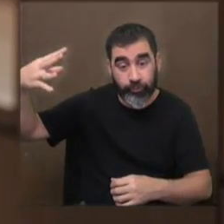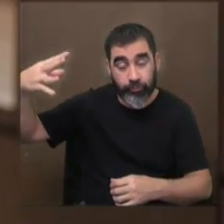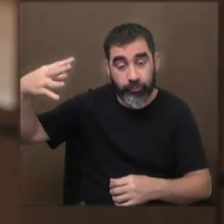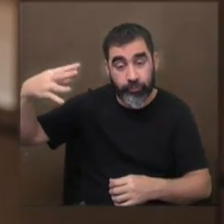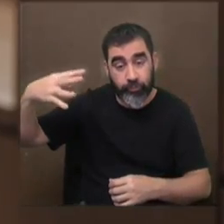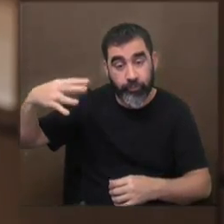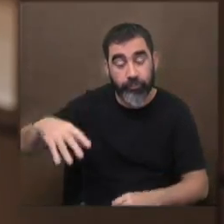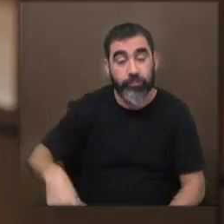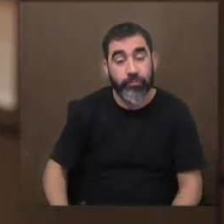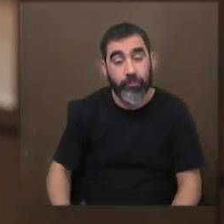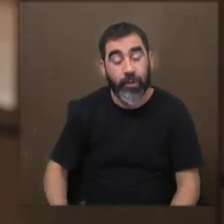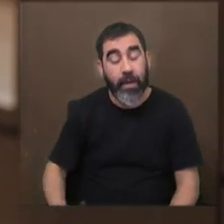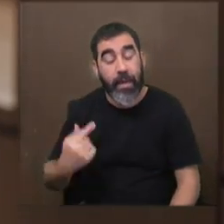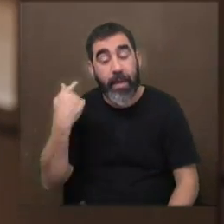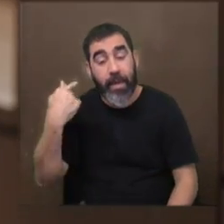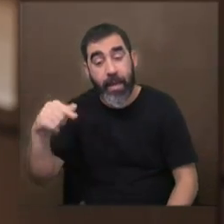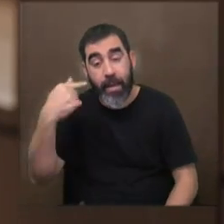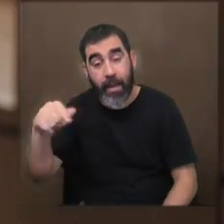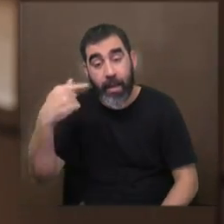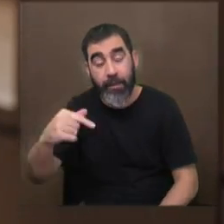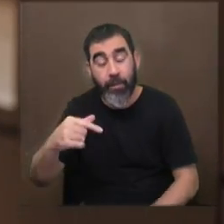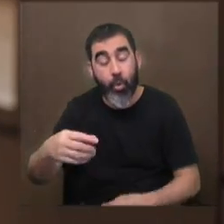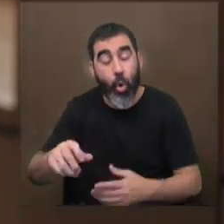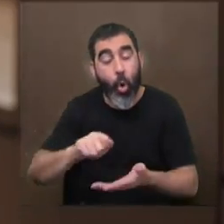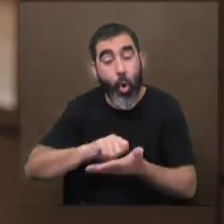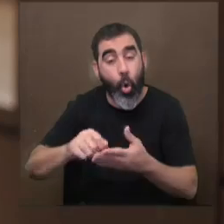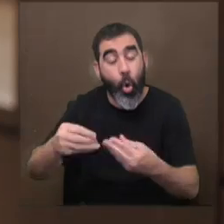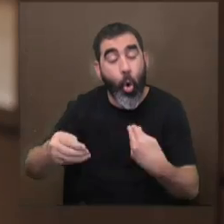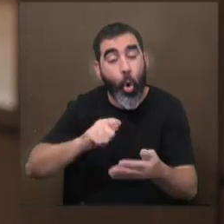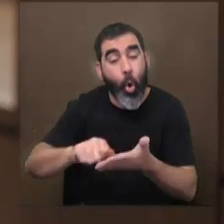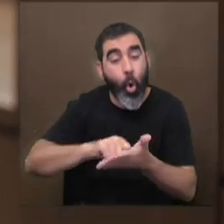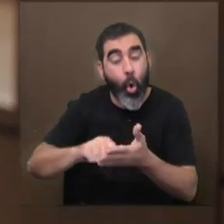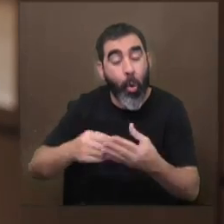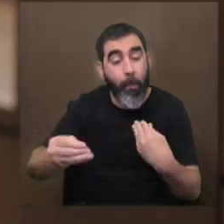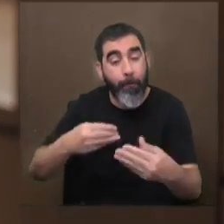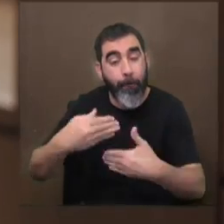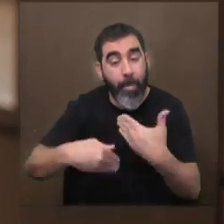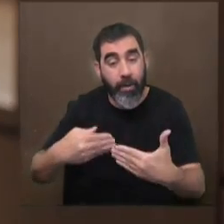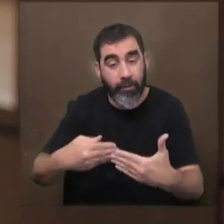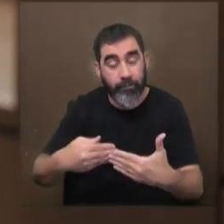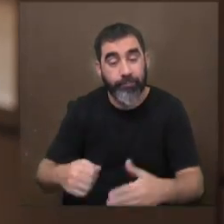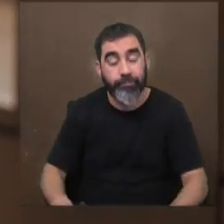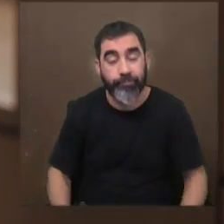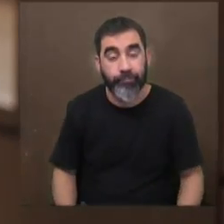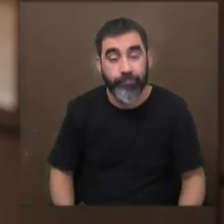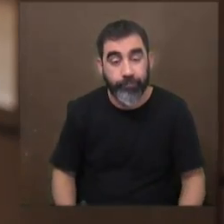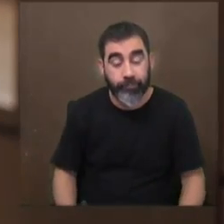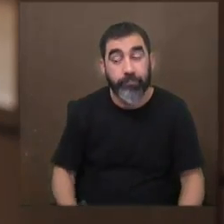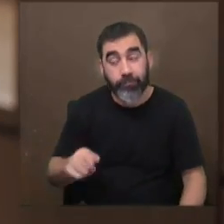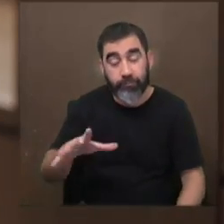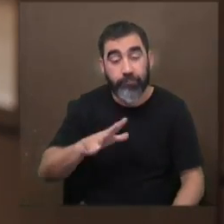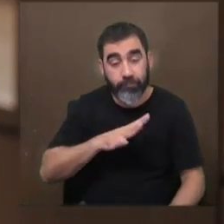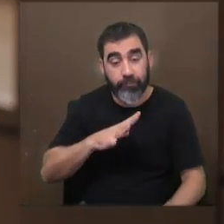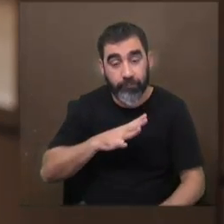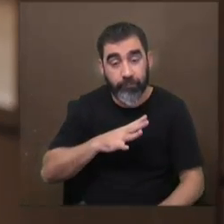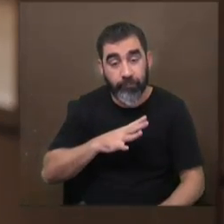efecto perjudicial en las gomas y en los plásticos. Todos esos productos son polímeros y los polímeros tienden